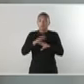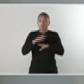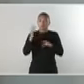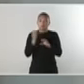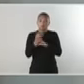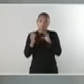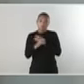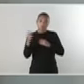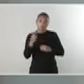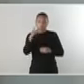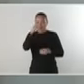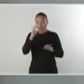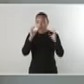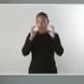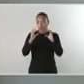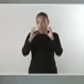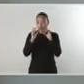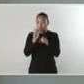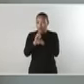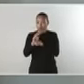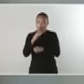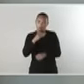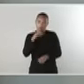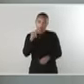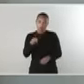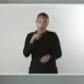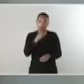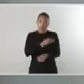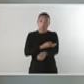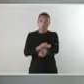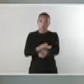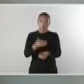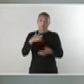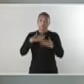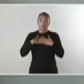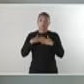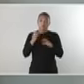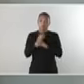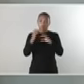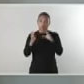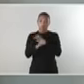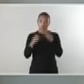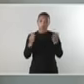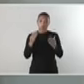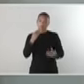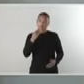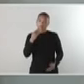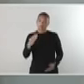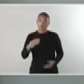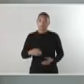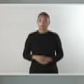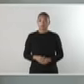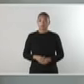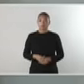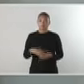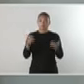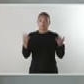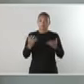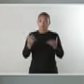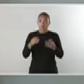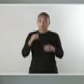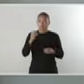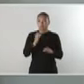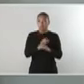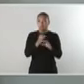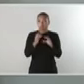necesario para protegerte a ti y a tu familia conmigo las cosas se van a hacer bien voy a hacer